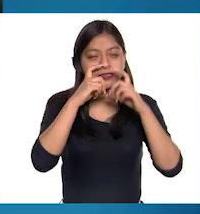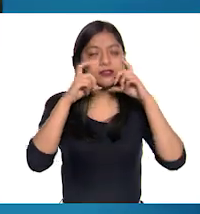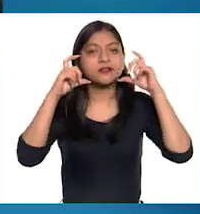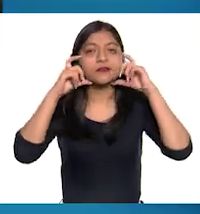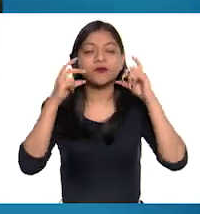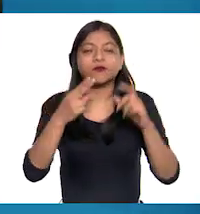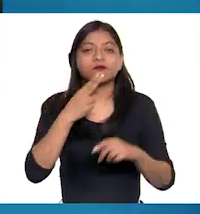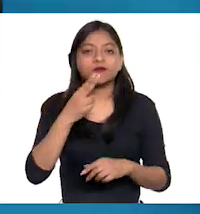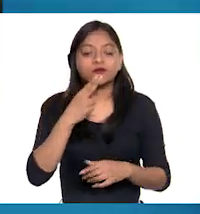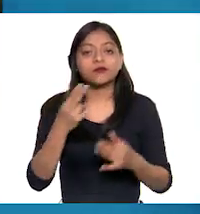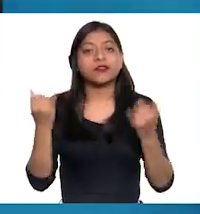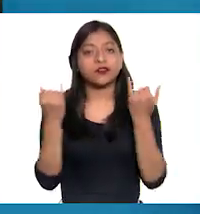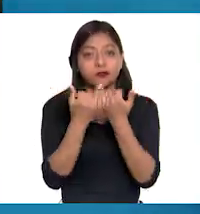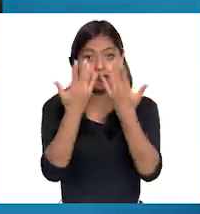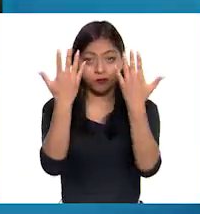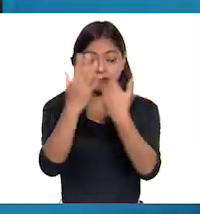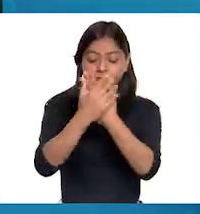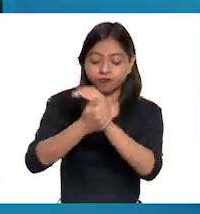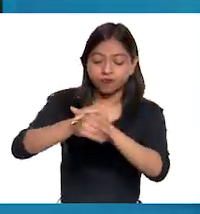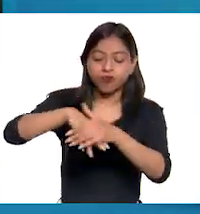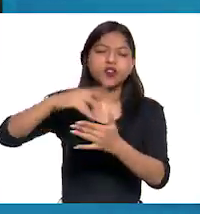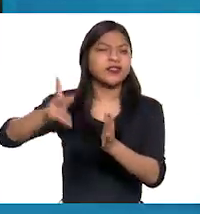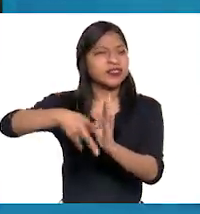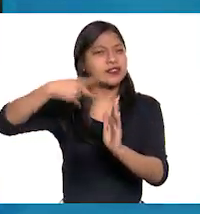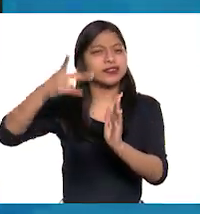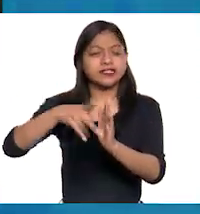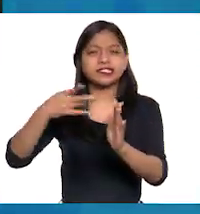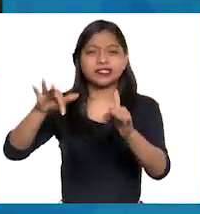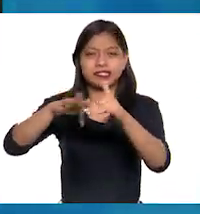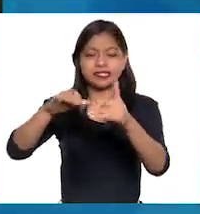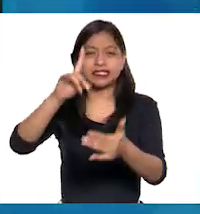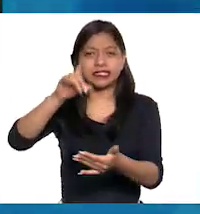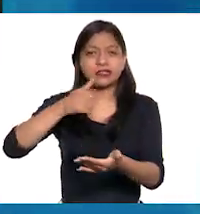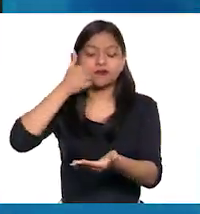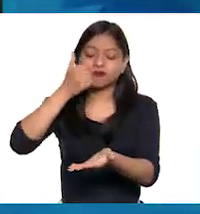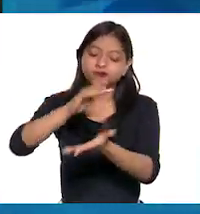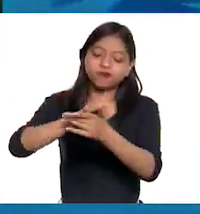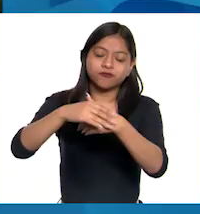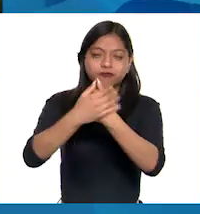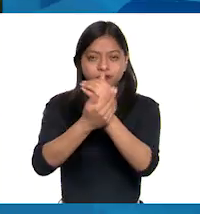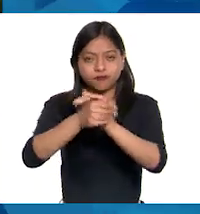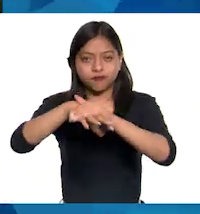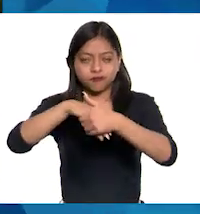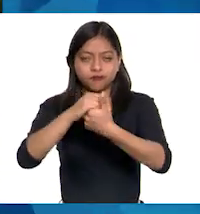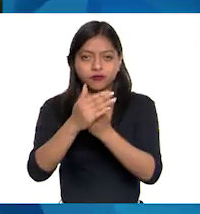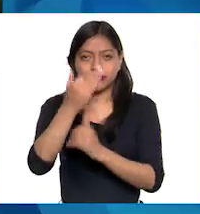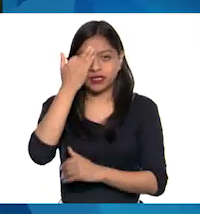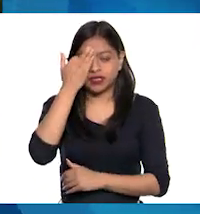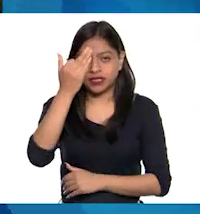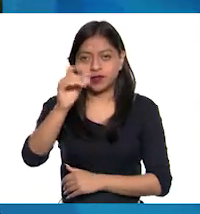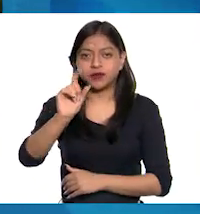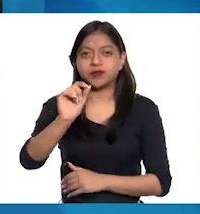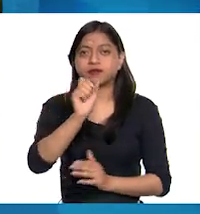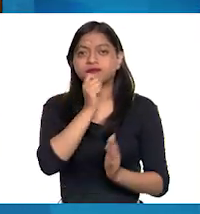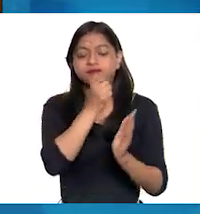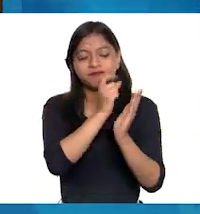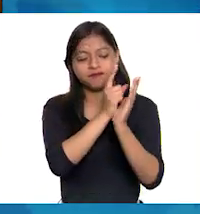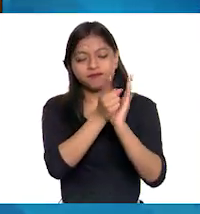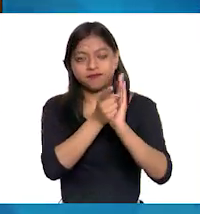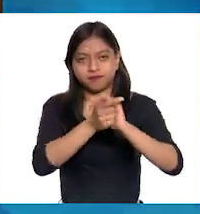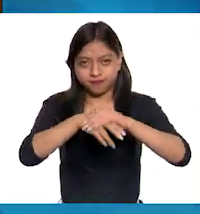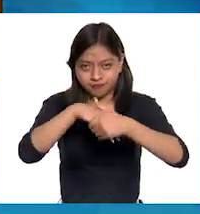cubrebocas. Lava tus manos frecuentemente con agua y con jabón por lo menos durante 20 segundos.